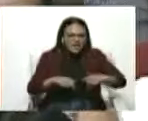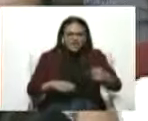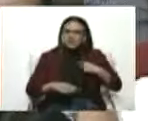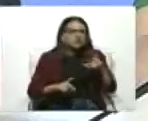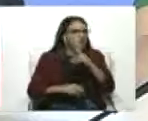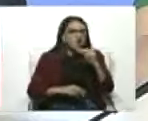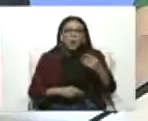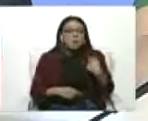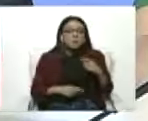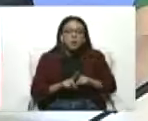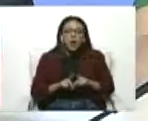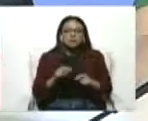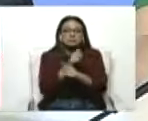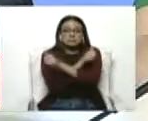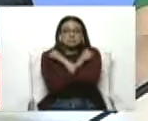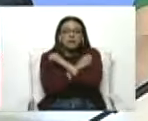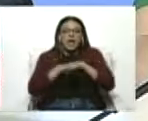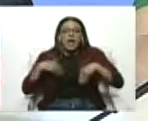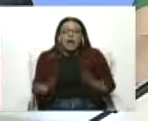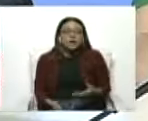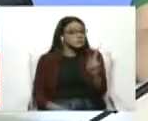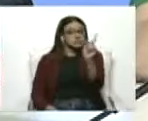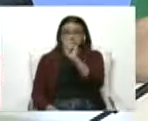rendido nunca, ni nos vamos a rendir.